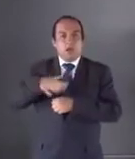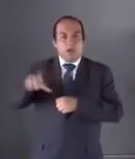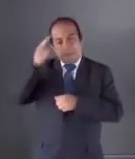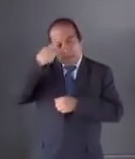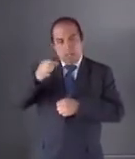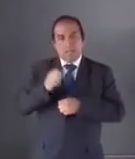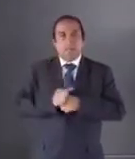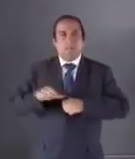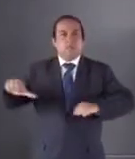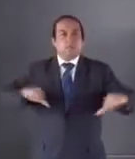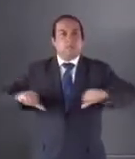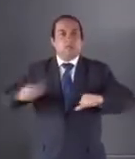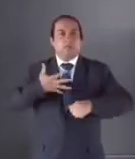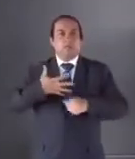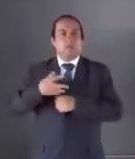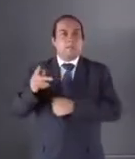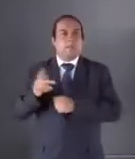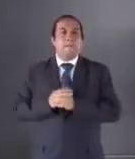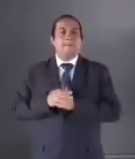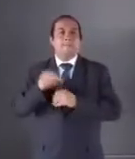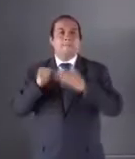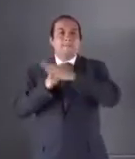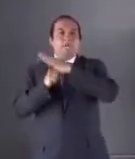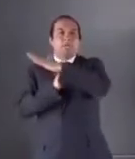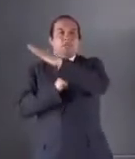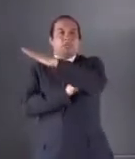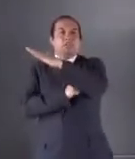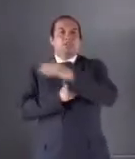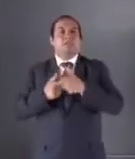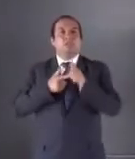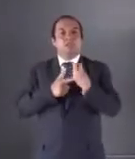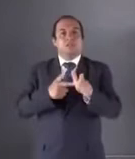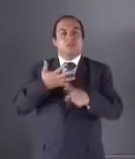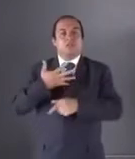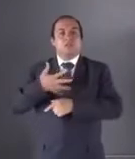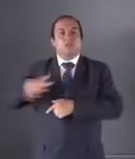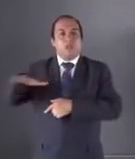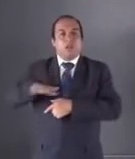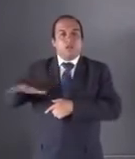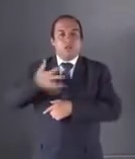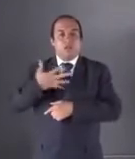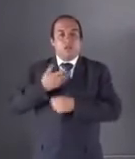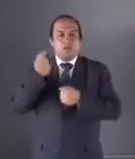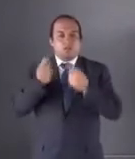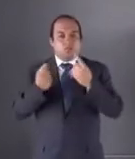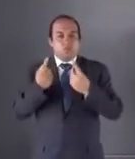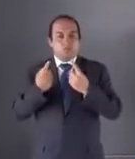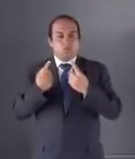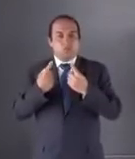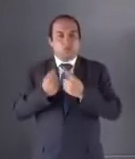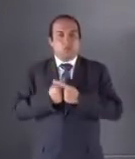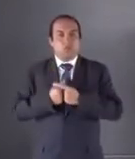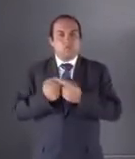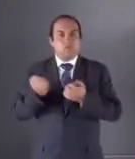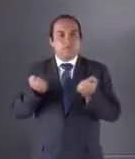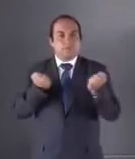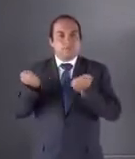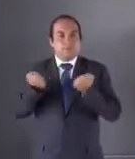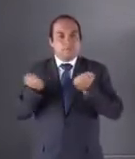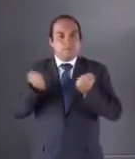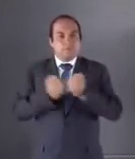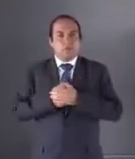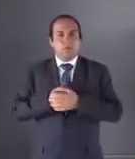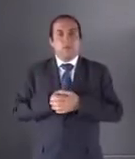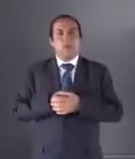actividades que tiene el Pilares, y a continuación vamos a ver un área donde tenemos algunos ejercitadores, y se